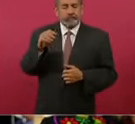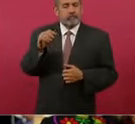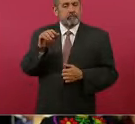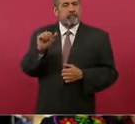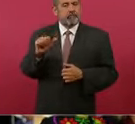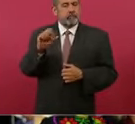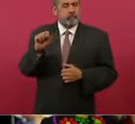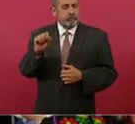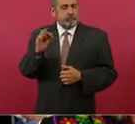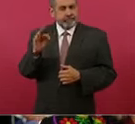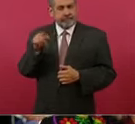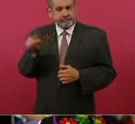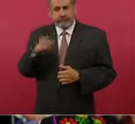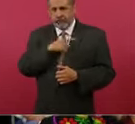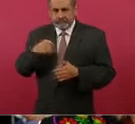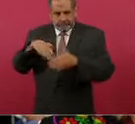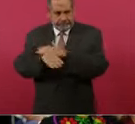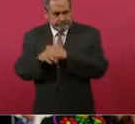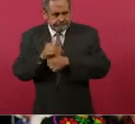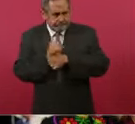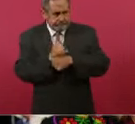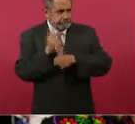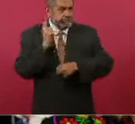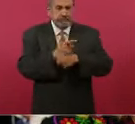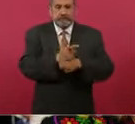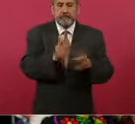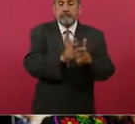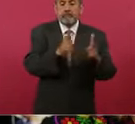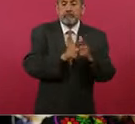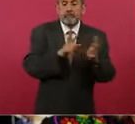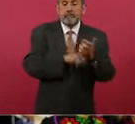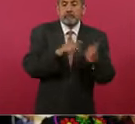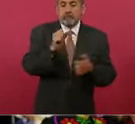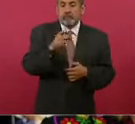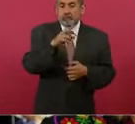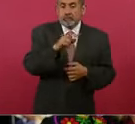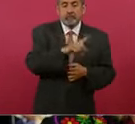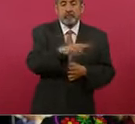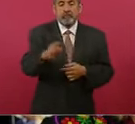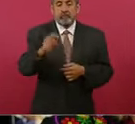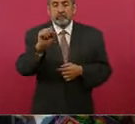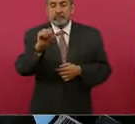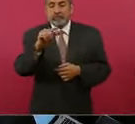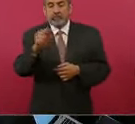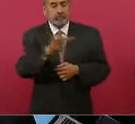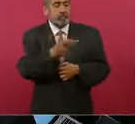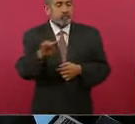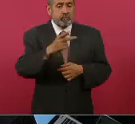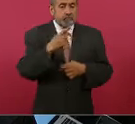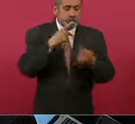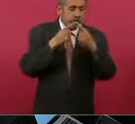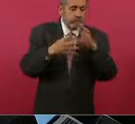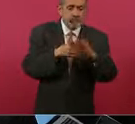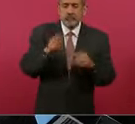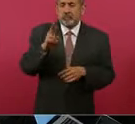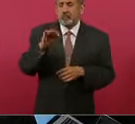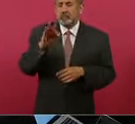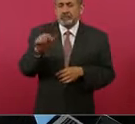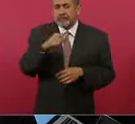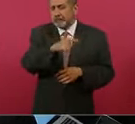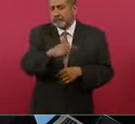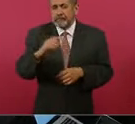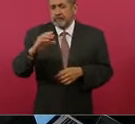Salcedo Aquino audite todos los contratos de Grupo Andrade que el SAT y la Procuraduría Fiscal con la UIF, con